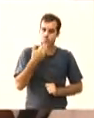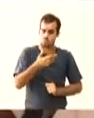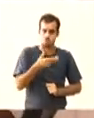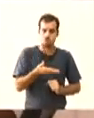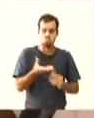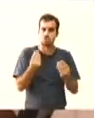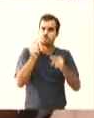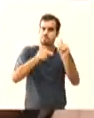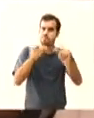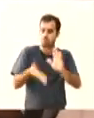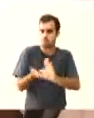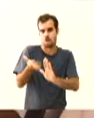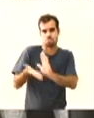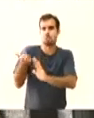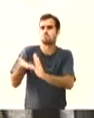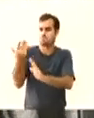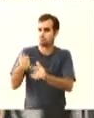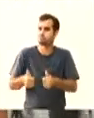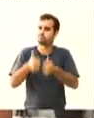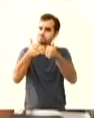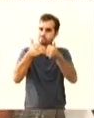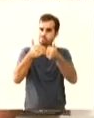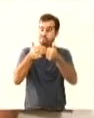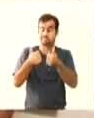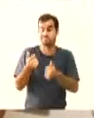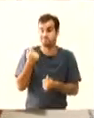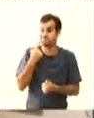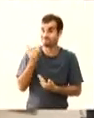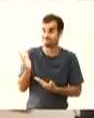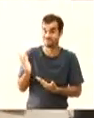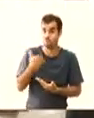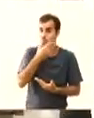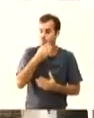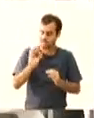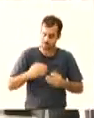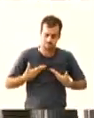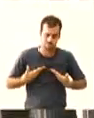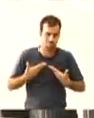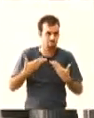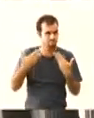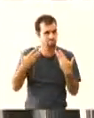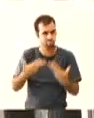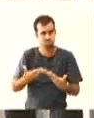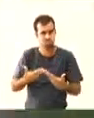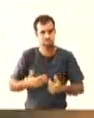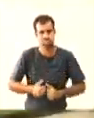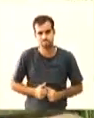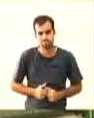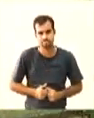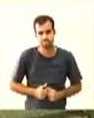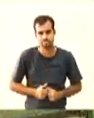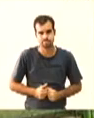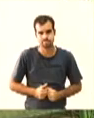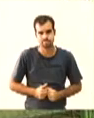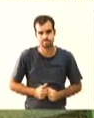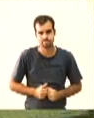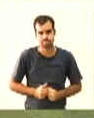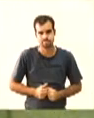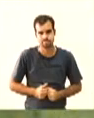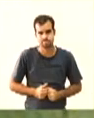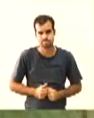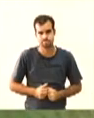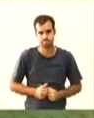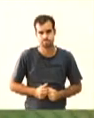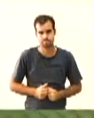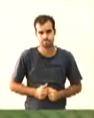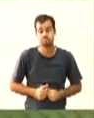donaciones. Muchísimas gracias. Y es que ya ustedes ven, los jóvenes siempre dando el paso al frente, donando vida. Como ángeles guardianes, cuidan